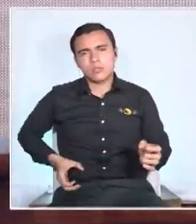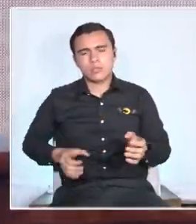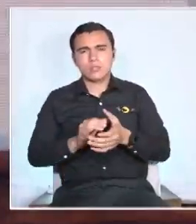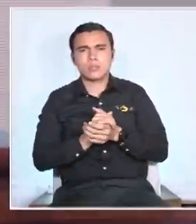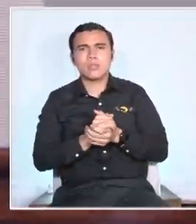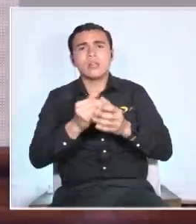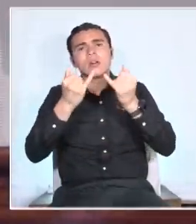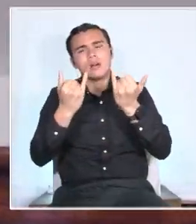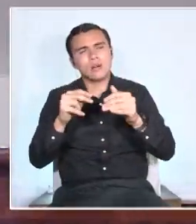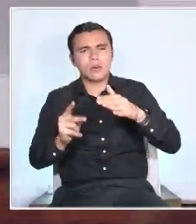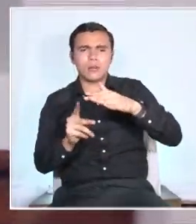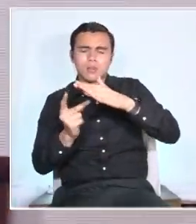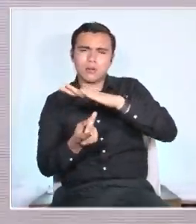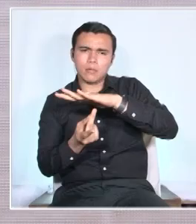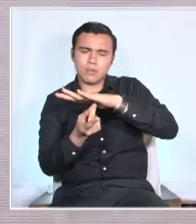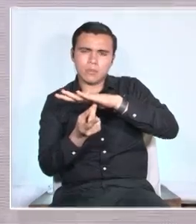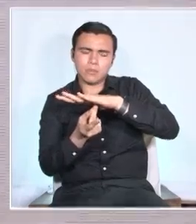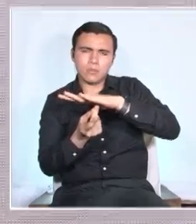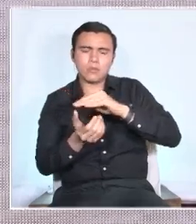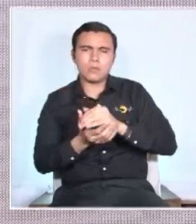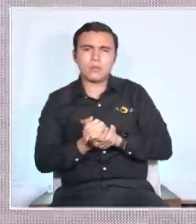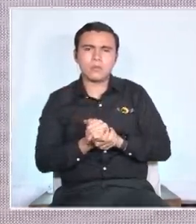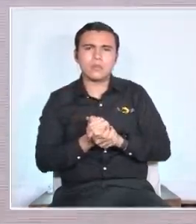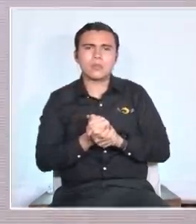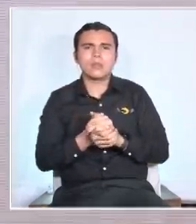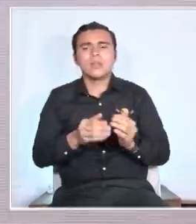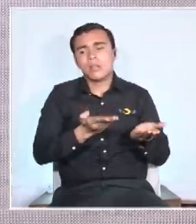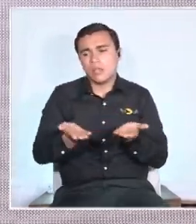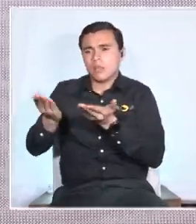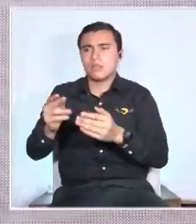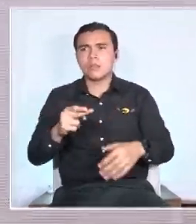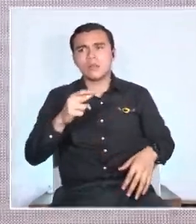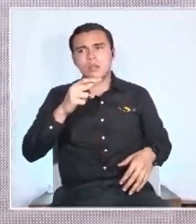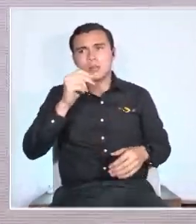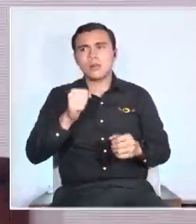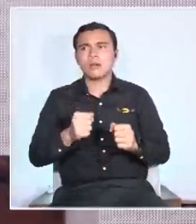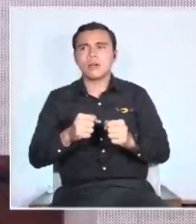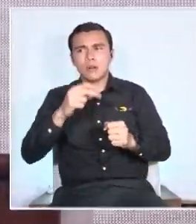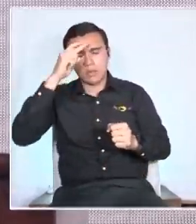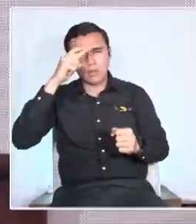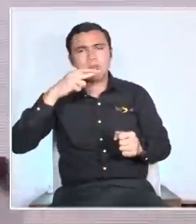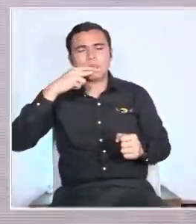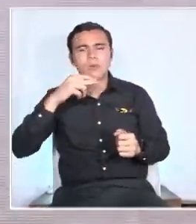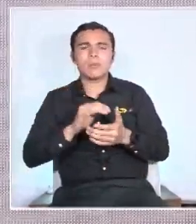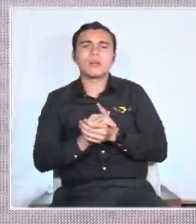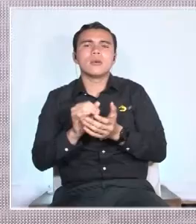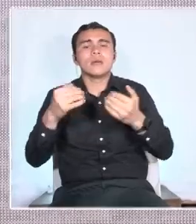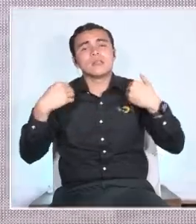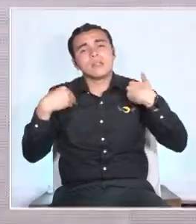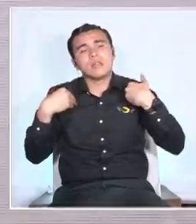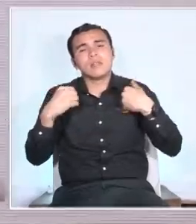Ahora el apóstol Pablo está siendo trasladado a Roma para ser juzgado en Roma, porque él tenía